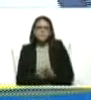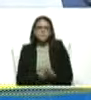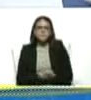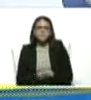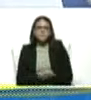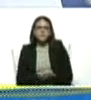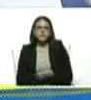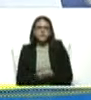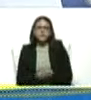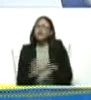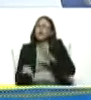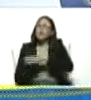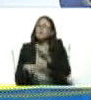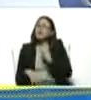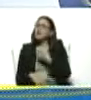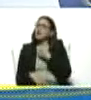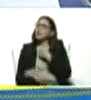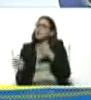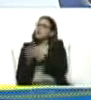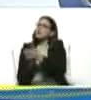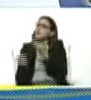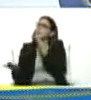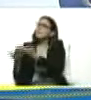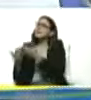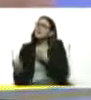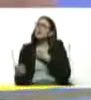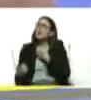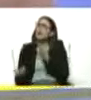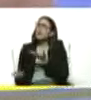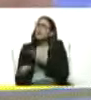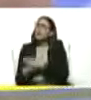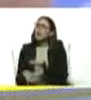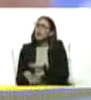¿Por qué no se puede solicitar excusas?